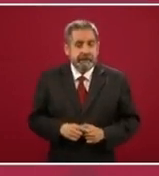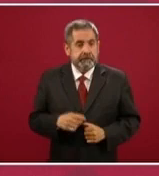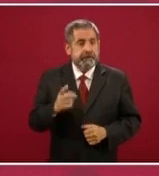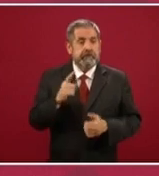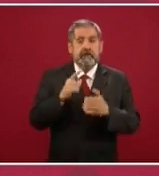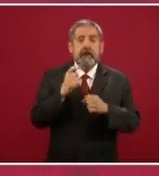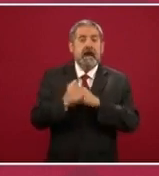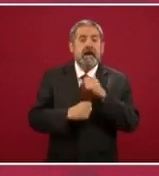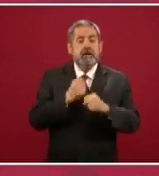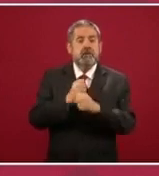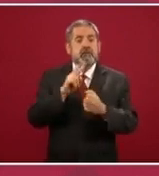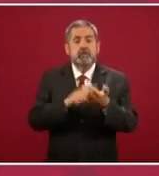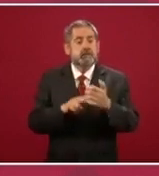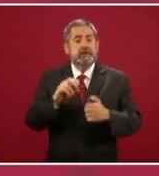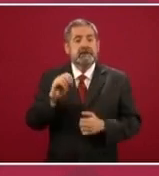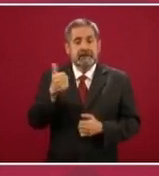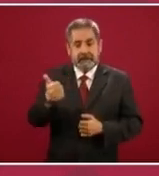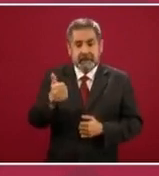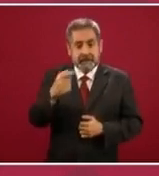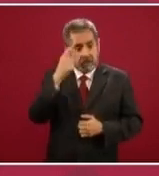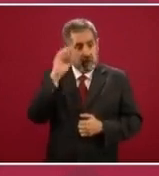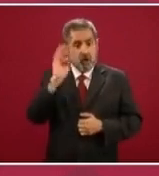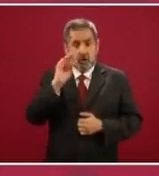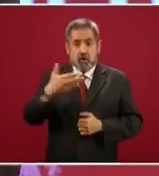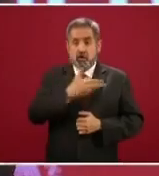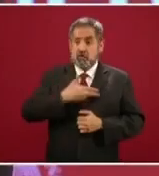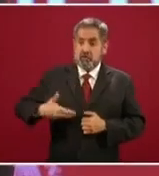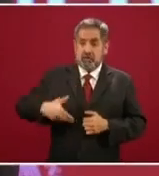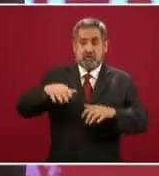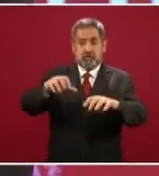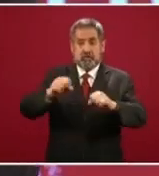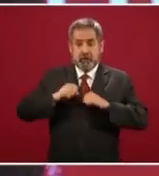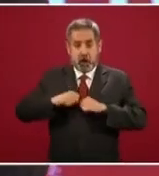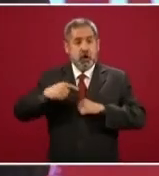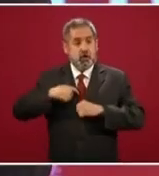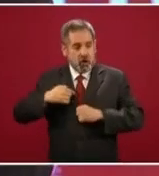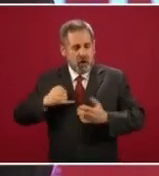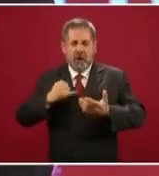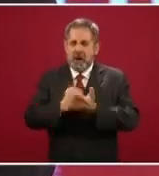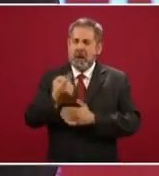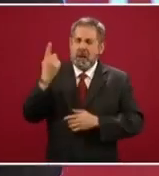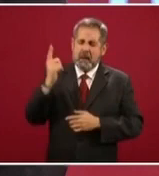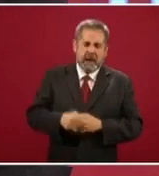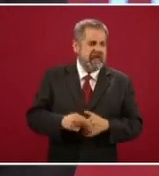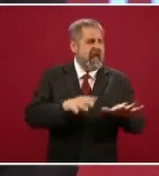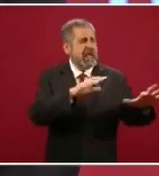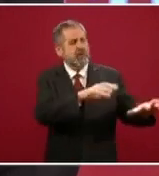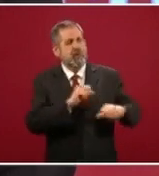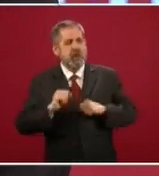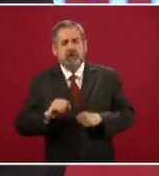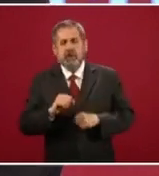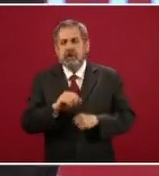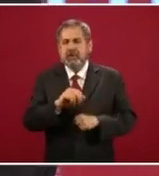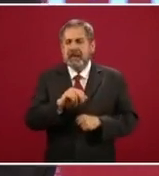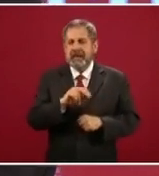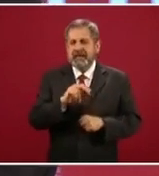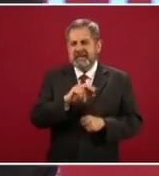del 2006, al tomar posesión, iba yo a dar a conocer la expropiación de Televisa.